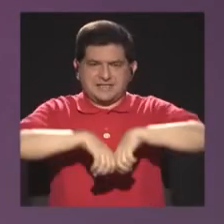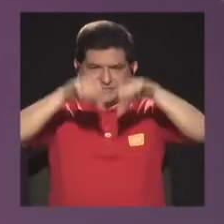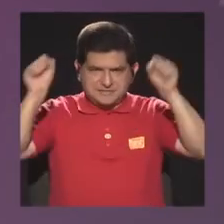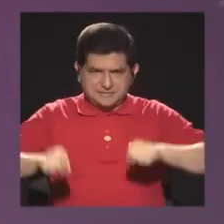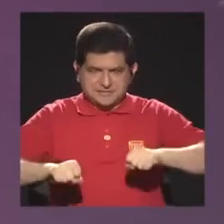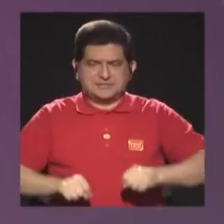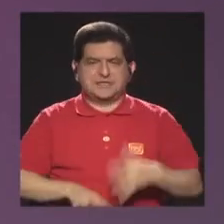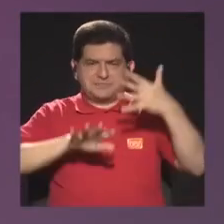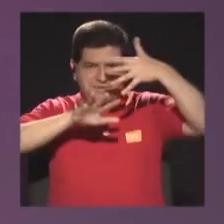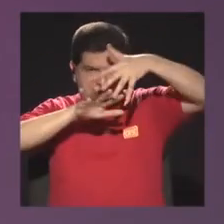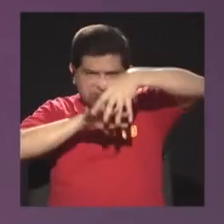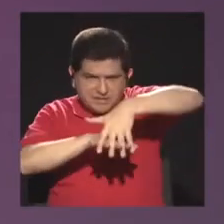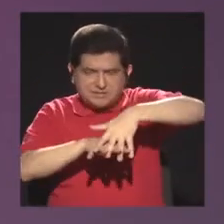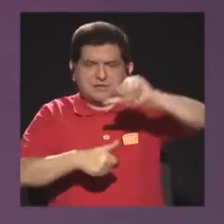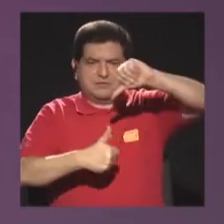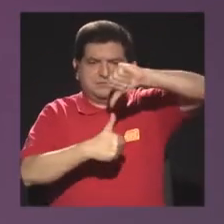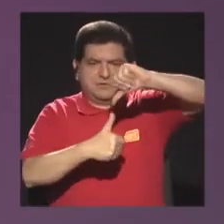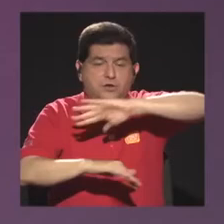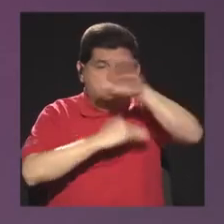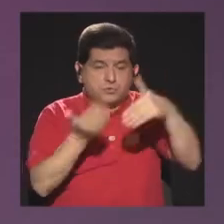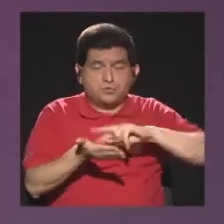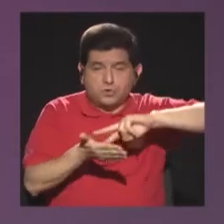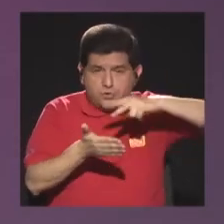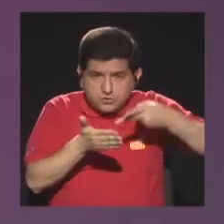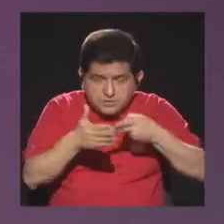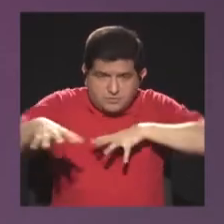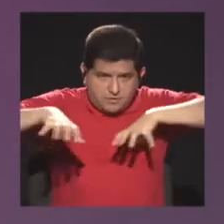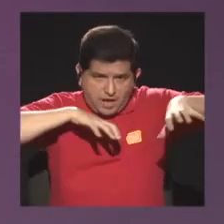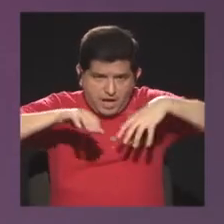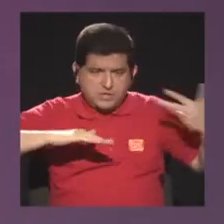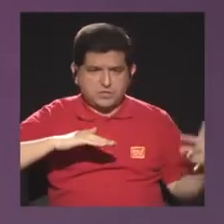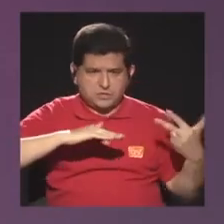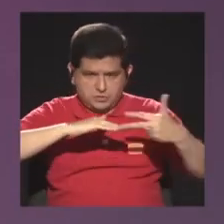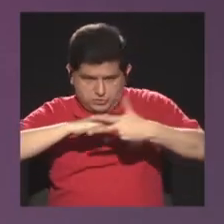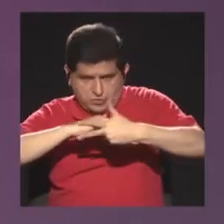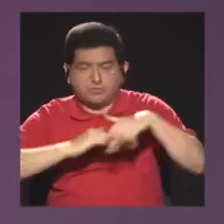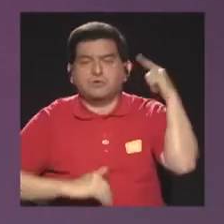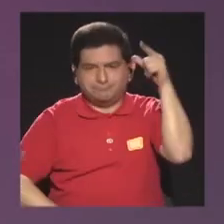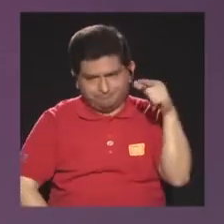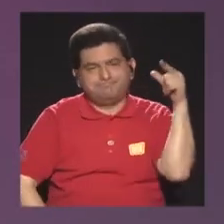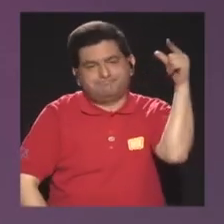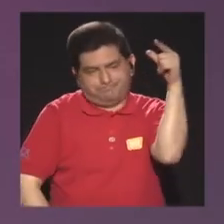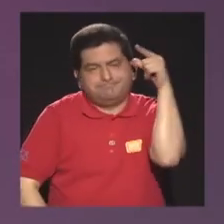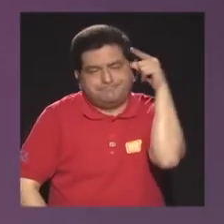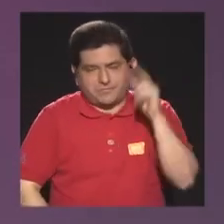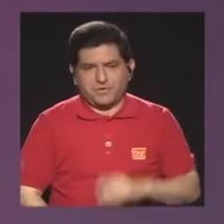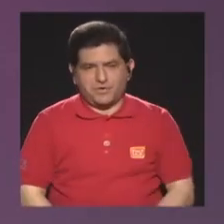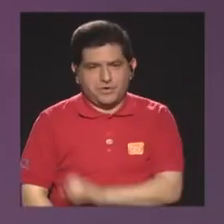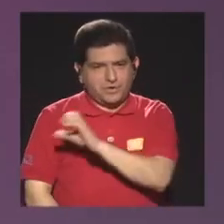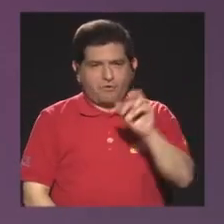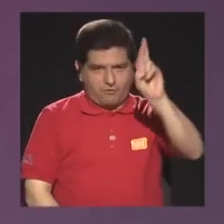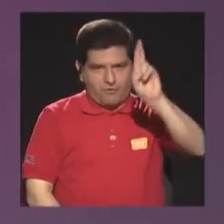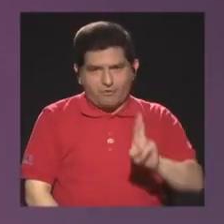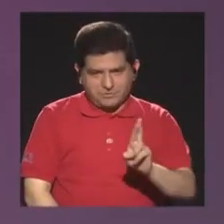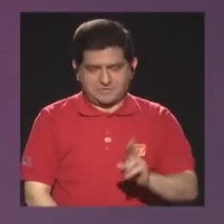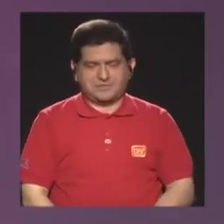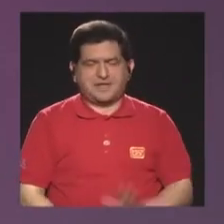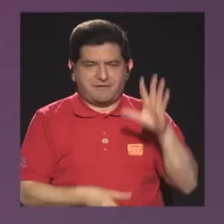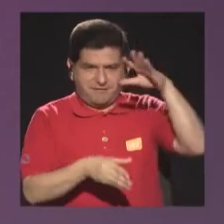con todo lo que es la parte de la actividad portuaria, y obviamente Costa Rica es